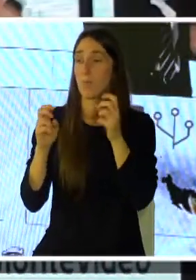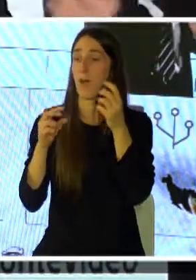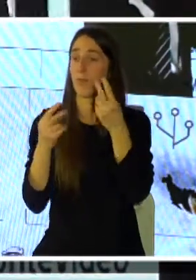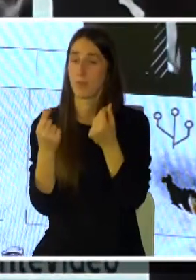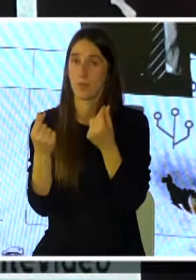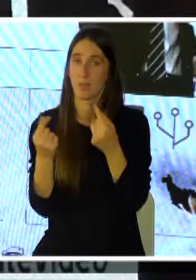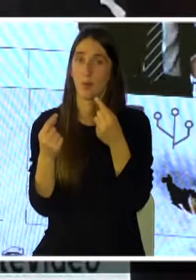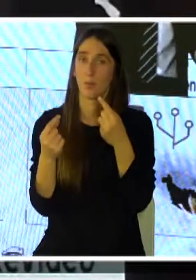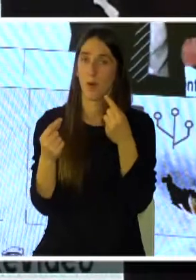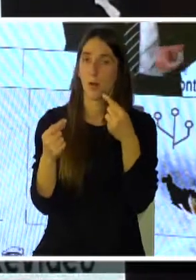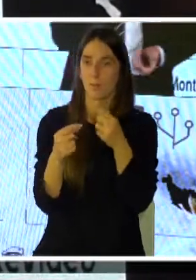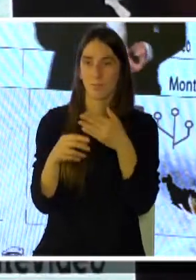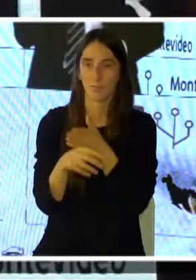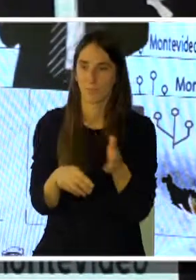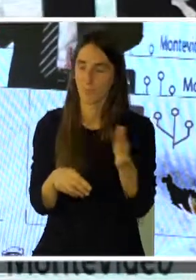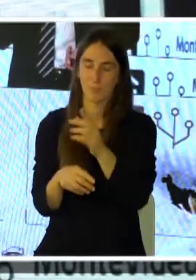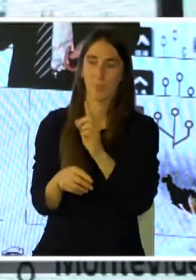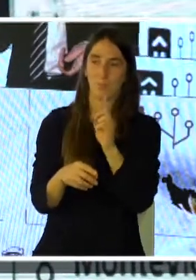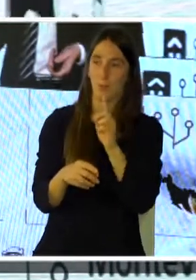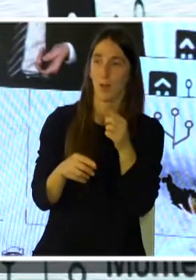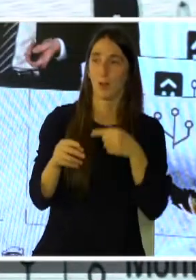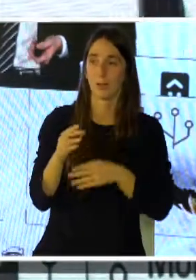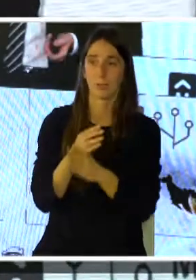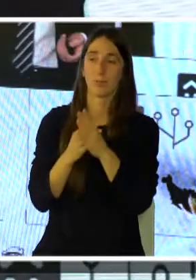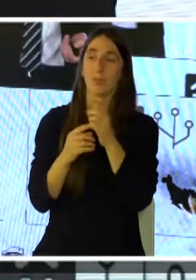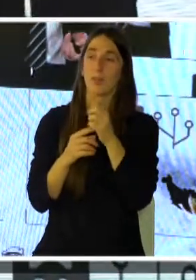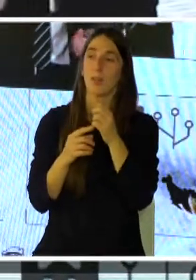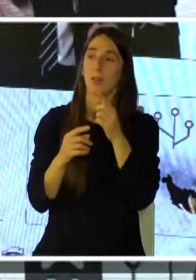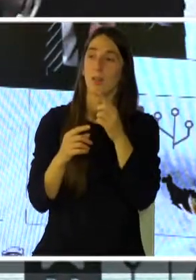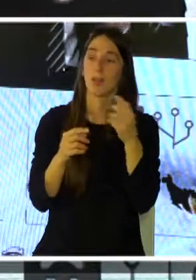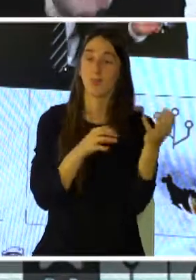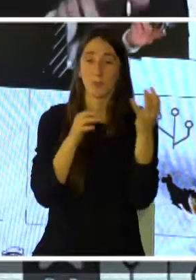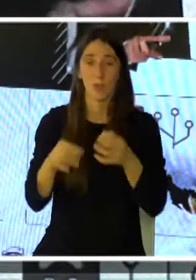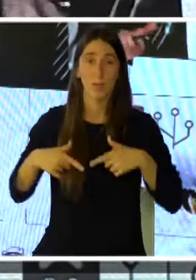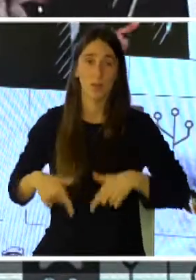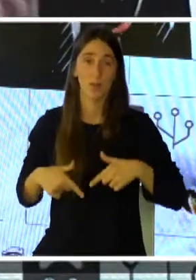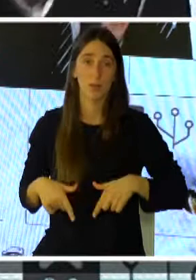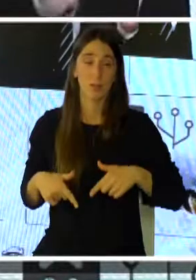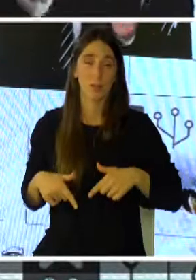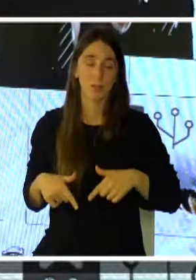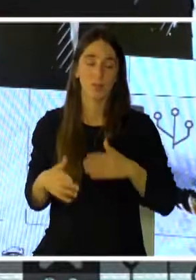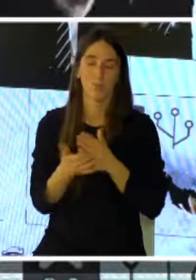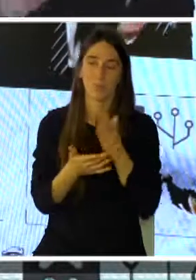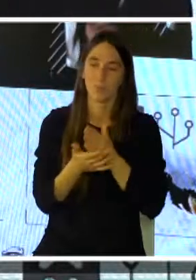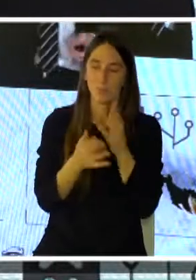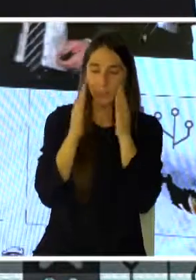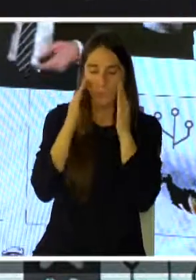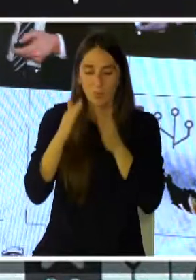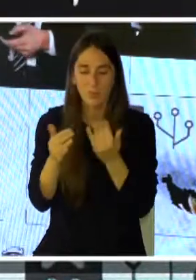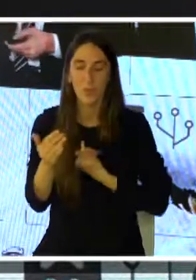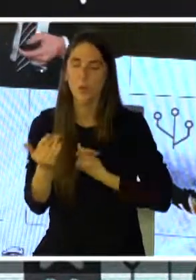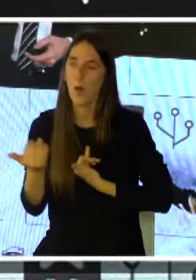una lógica que no podemos evitar. Y bueno, desde que llegamos a la intendencia estábamos ocupados en cómo tenemos mejor